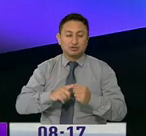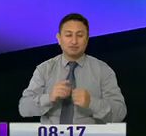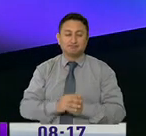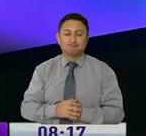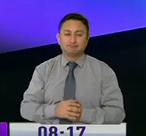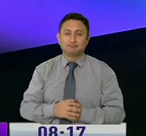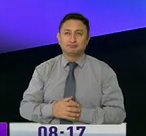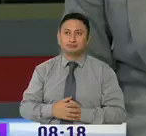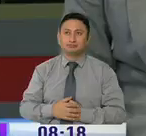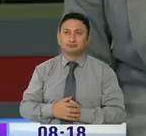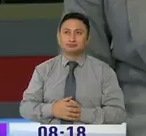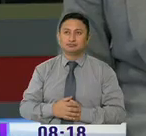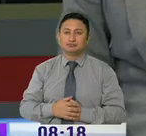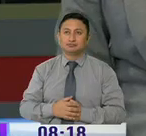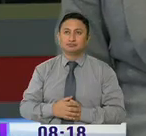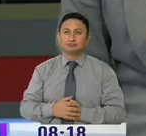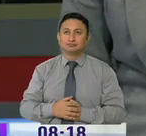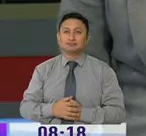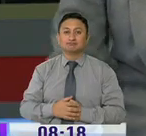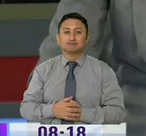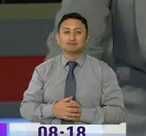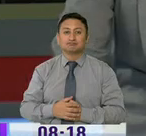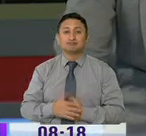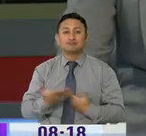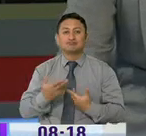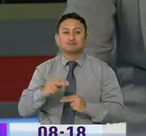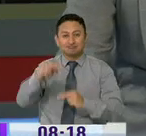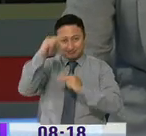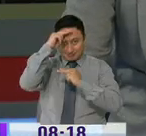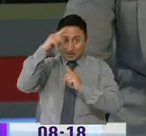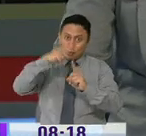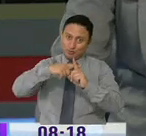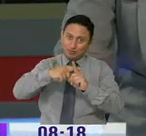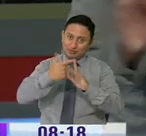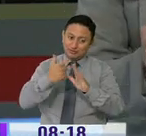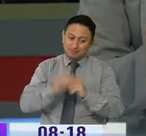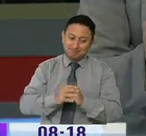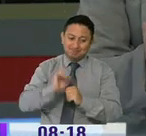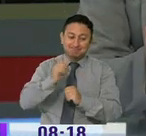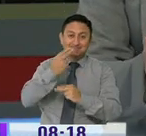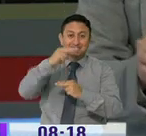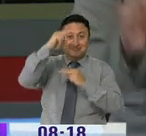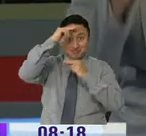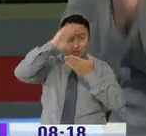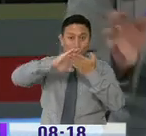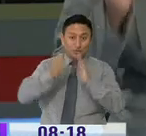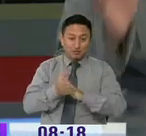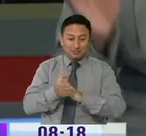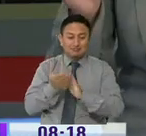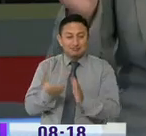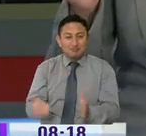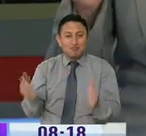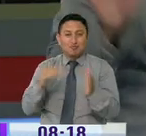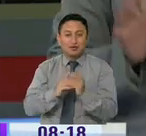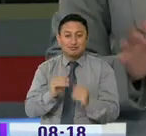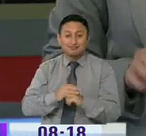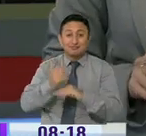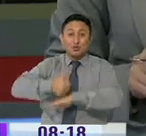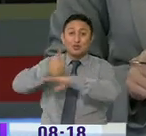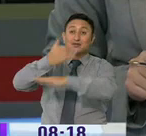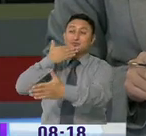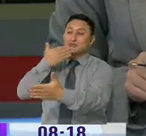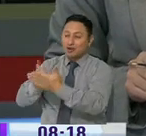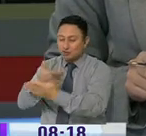Alison Corral. Bueno, vamos con noticias positivas y es que este es el primer noticiero de la comunidad que nuevamente agradece a las autoridades